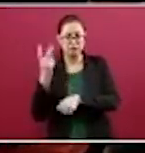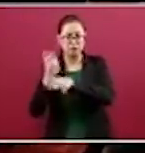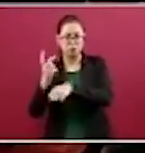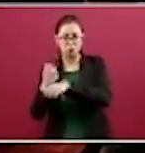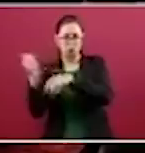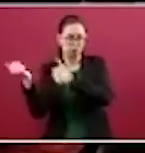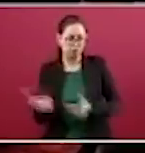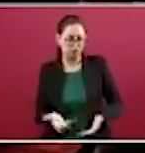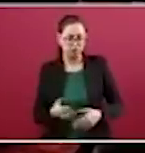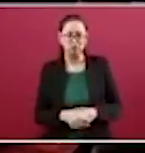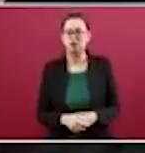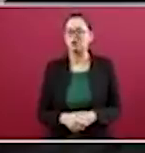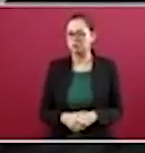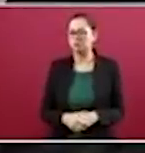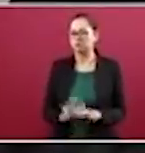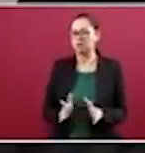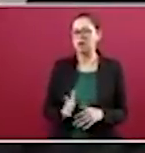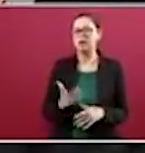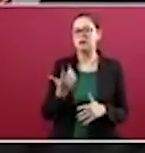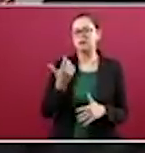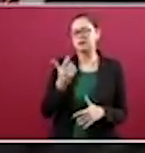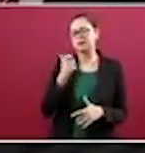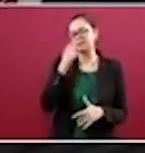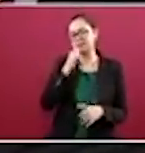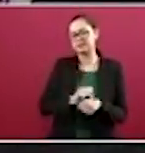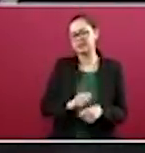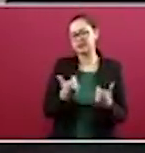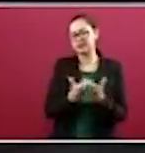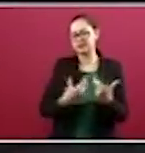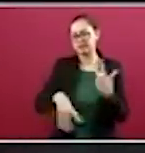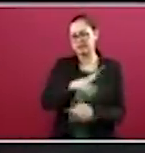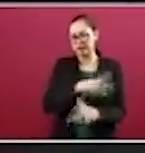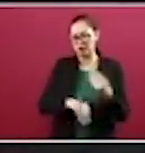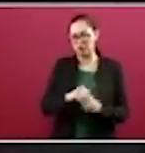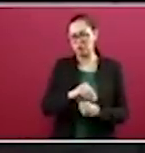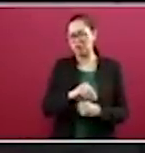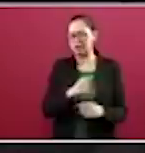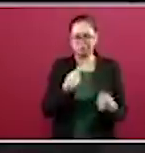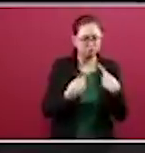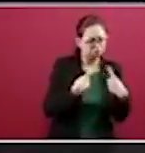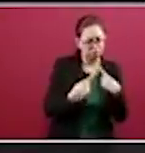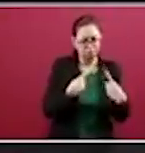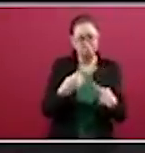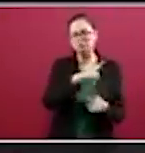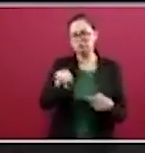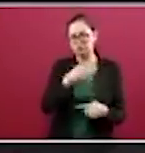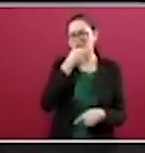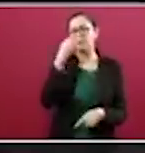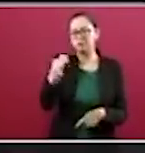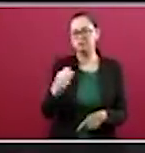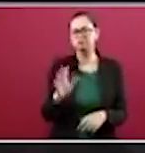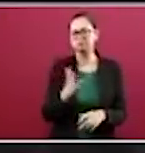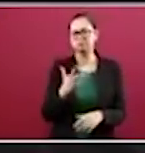usados. Eso lo está viendo la Secretaría de Economía y vamos a fijar ya una postura antes de que venza